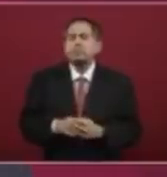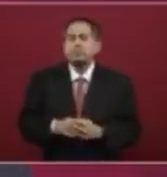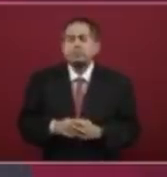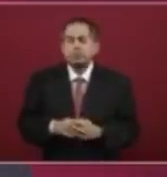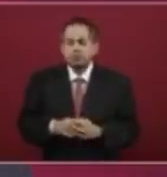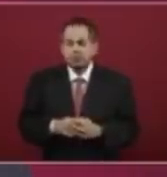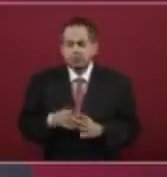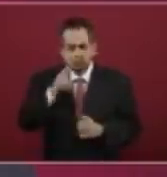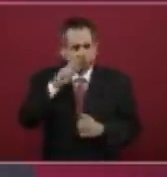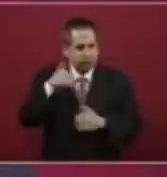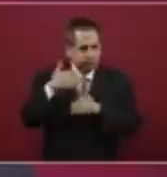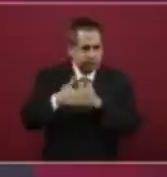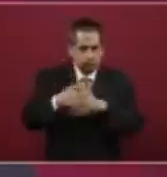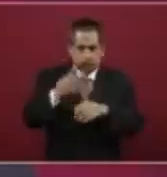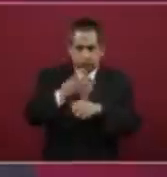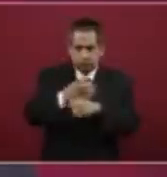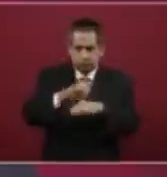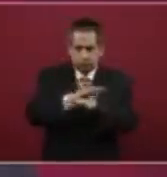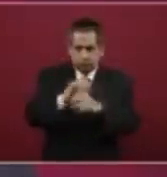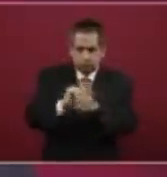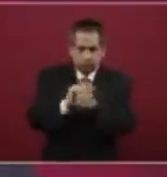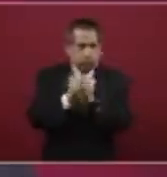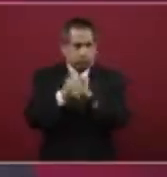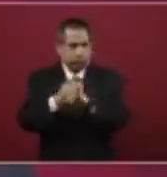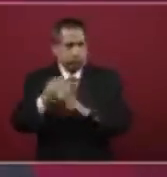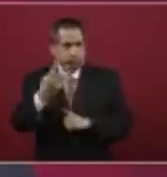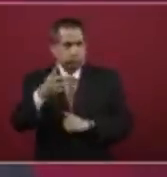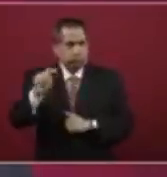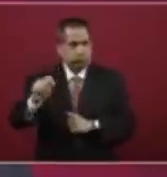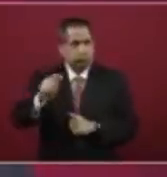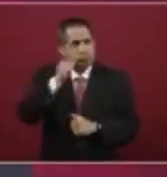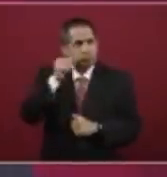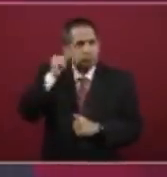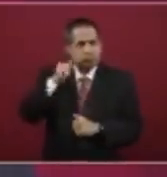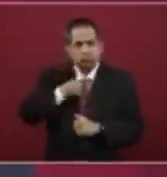Vamos a la transformación, lo dije ayer y lo repito,